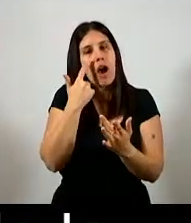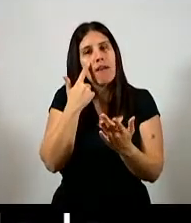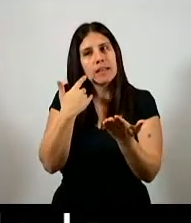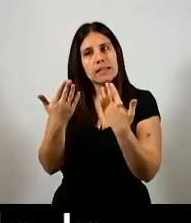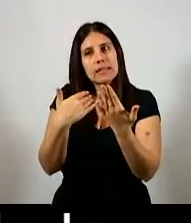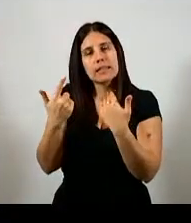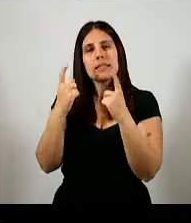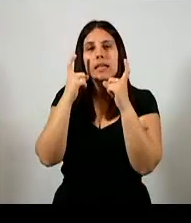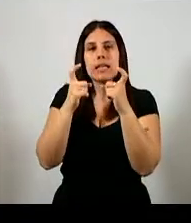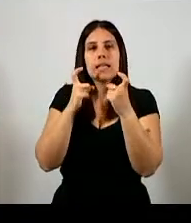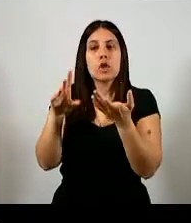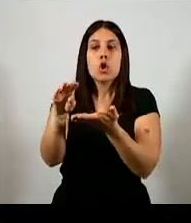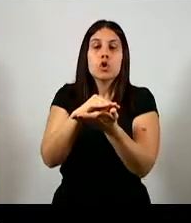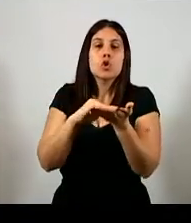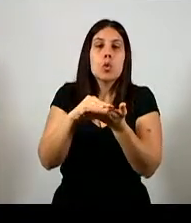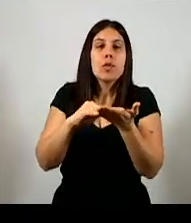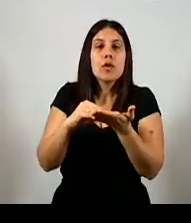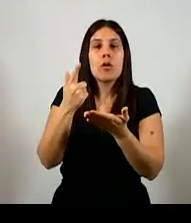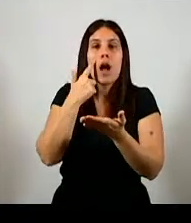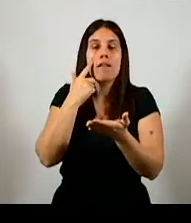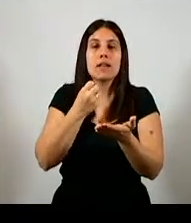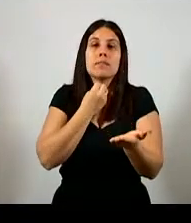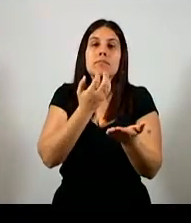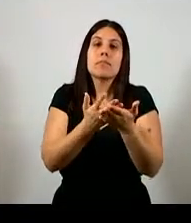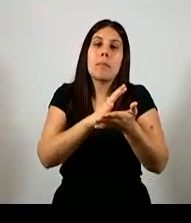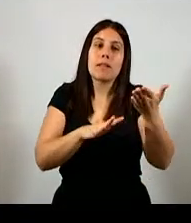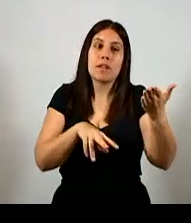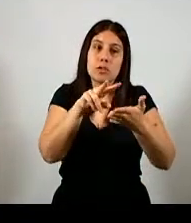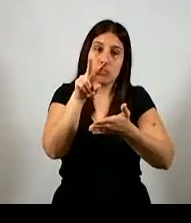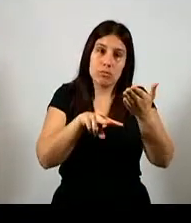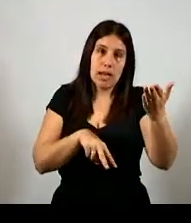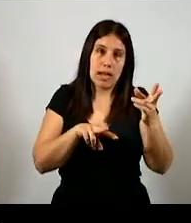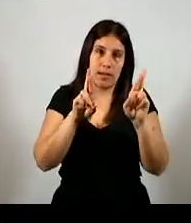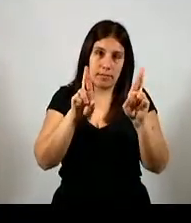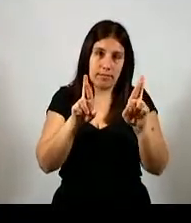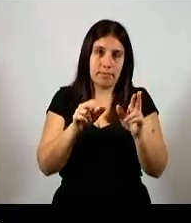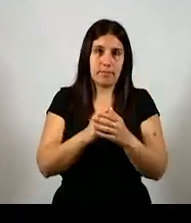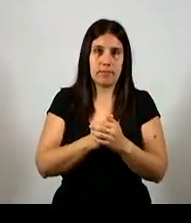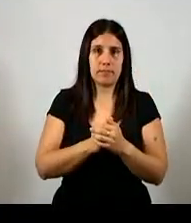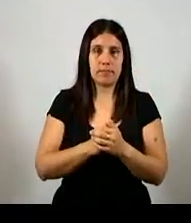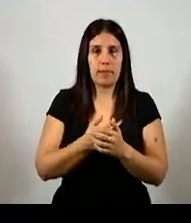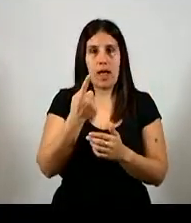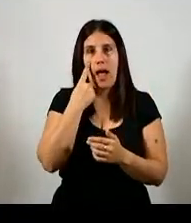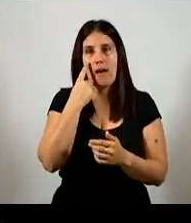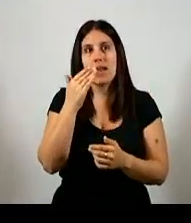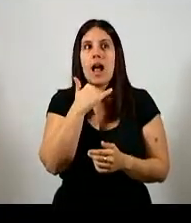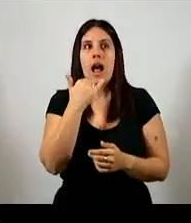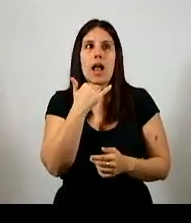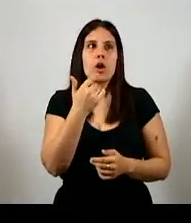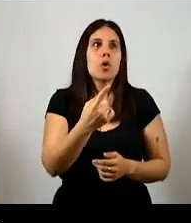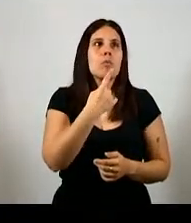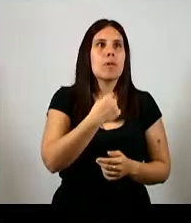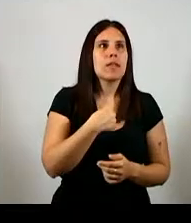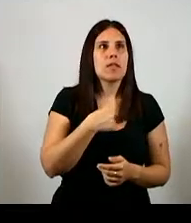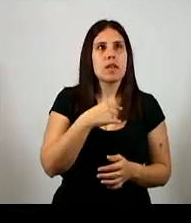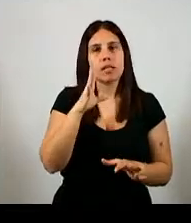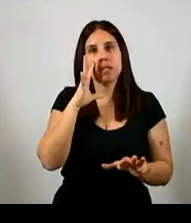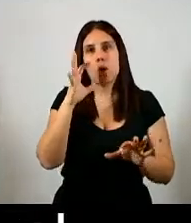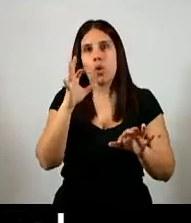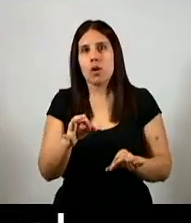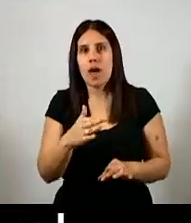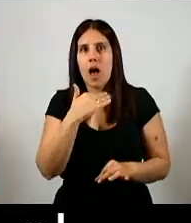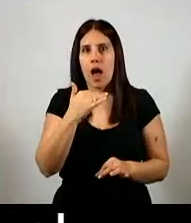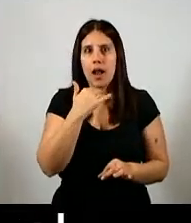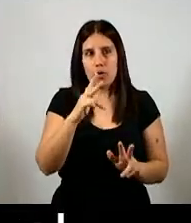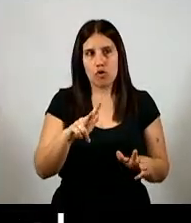digo, resolver este asunto y que se lea el manifiesto. Siempre que no haya un impedimento que me digan de seguridad que no me lo